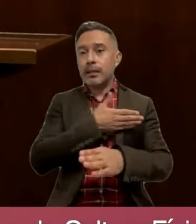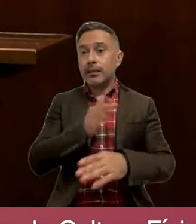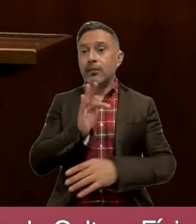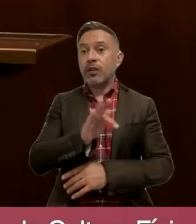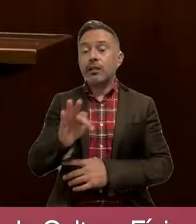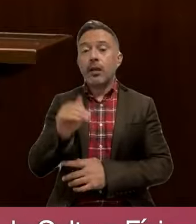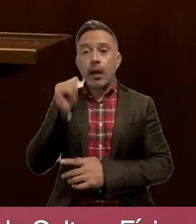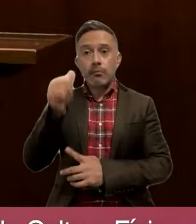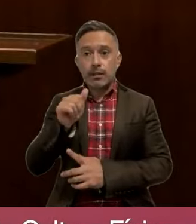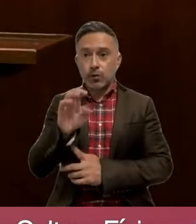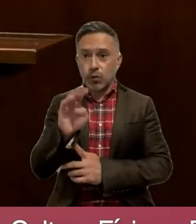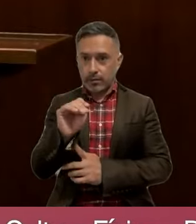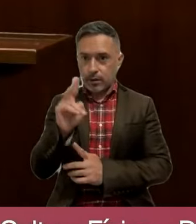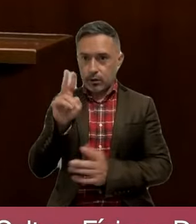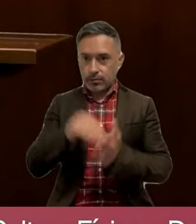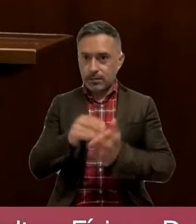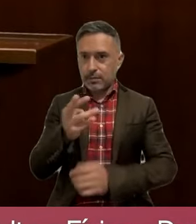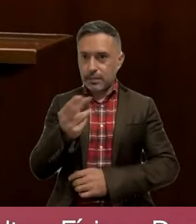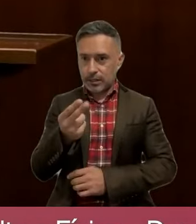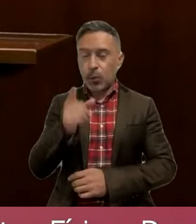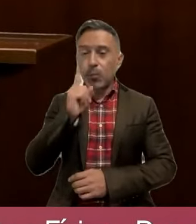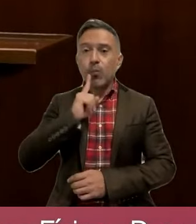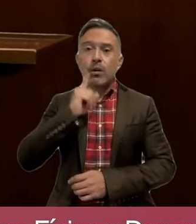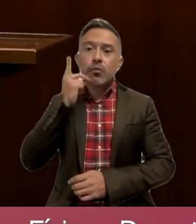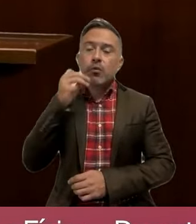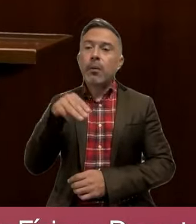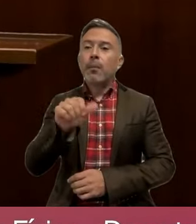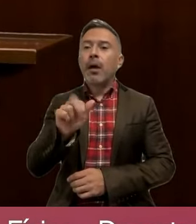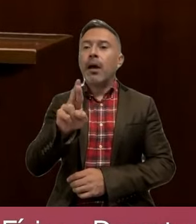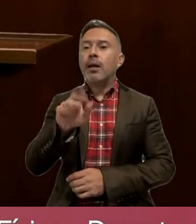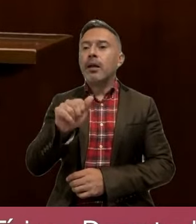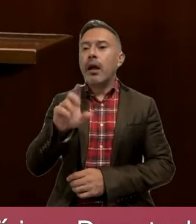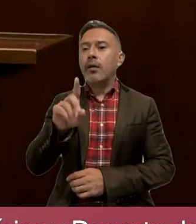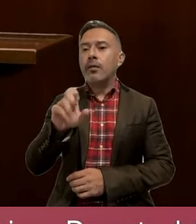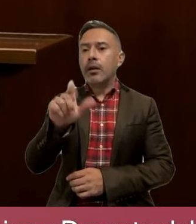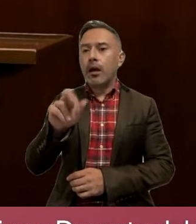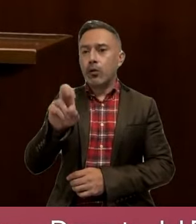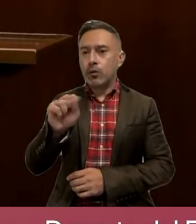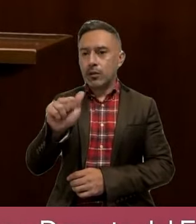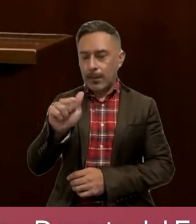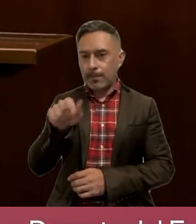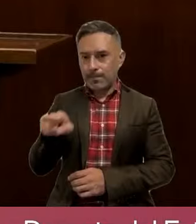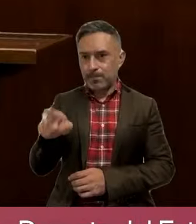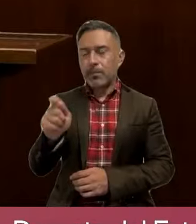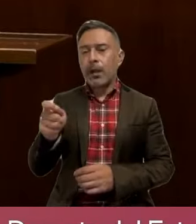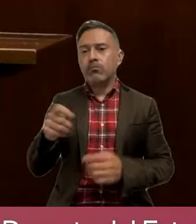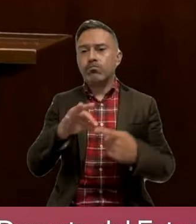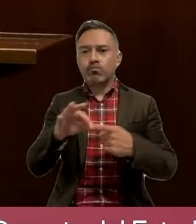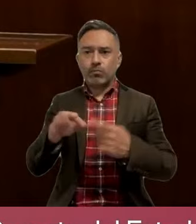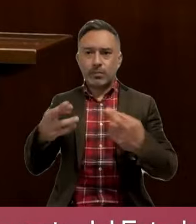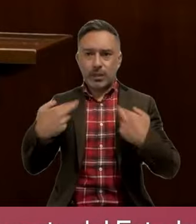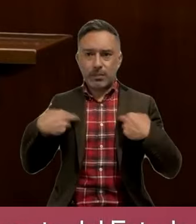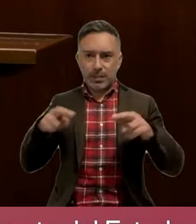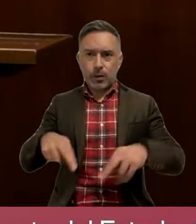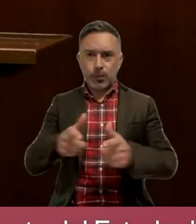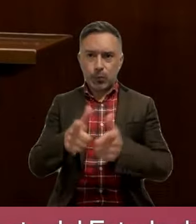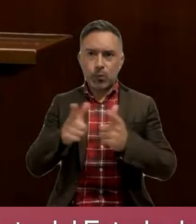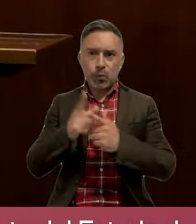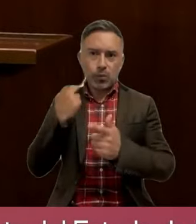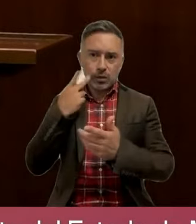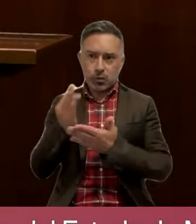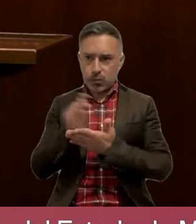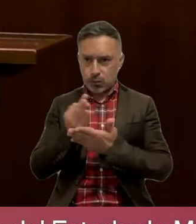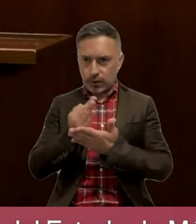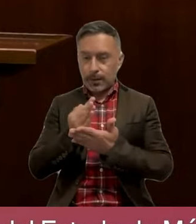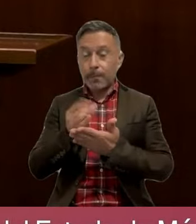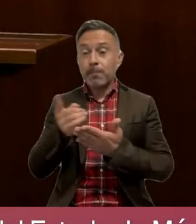del 2025, la diputada María del Carmen de la Rosa Mendoza, en nombre del Grupo Parlamentario de Morena, en uso del derecho